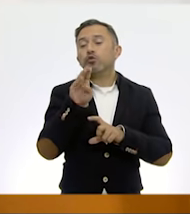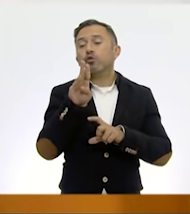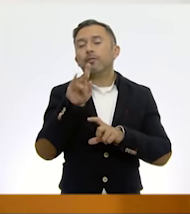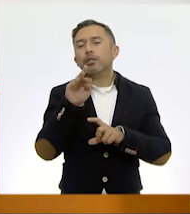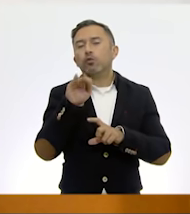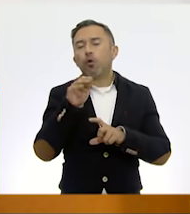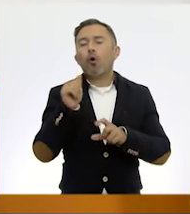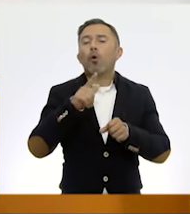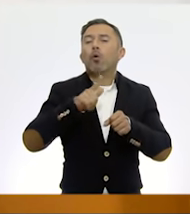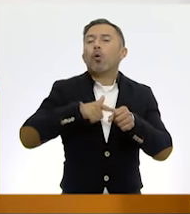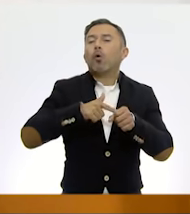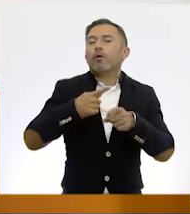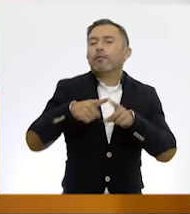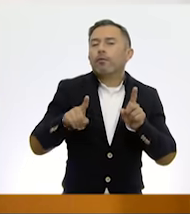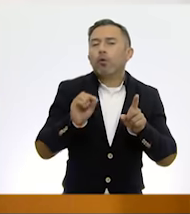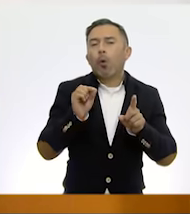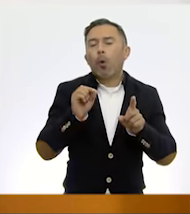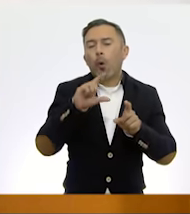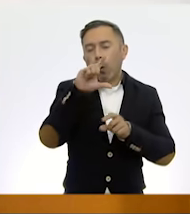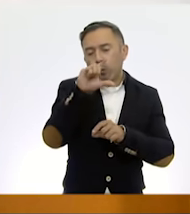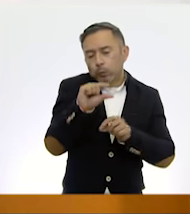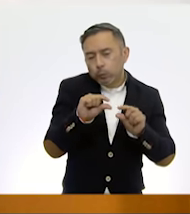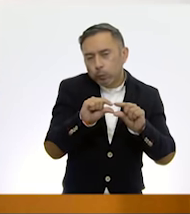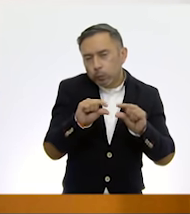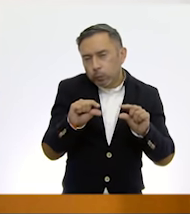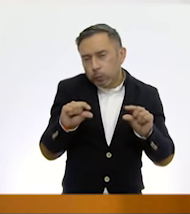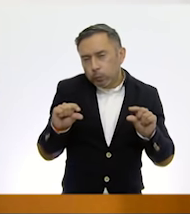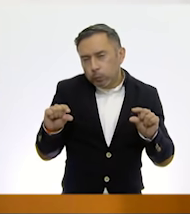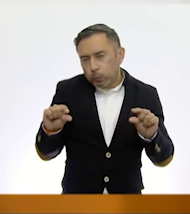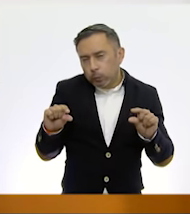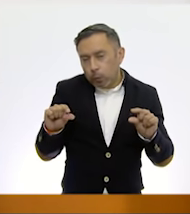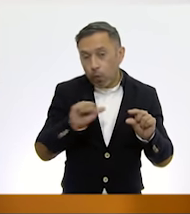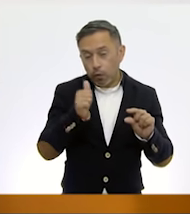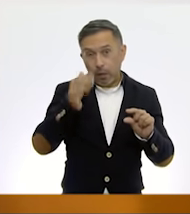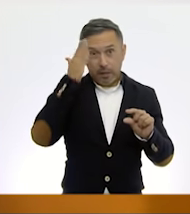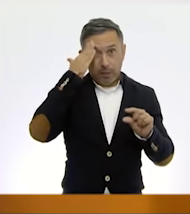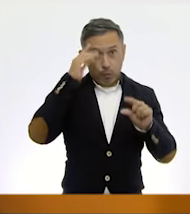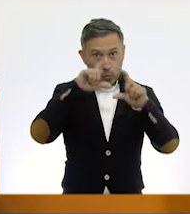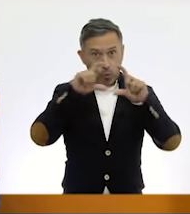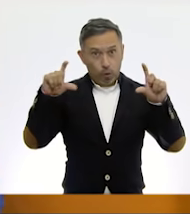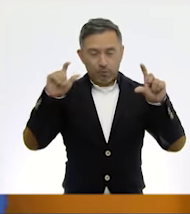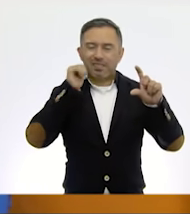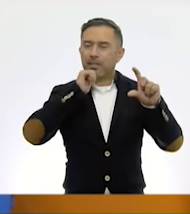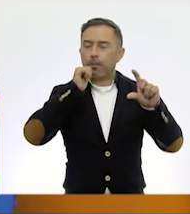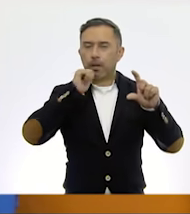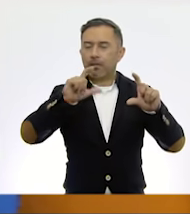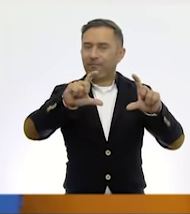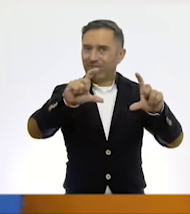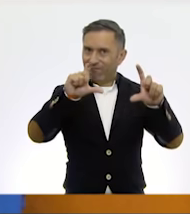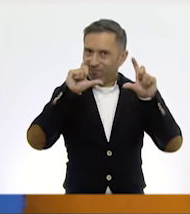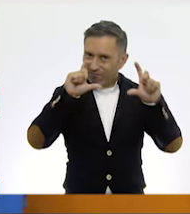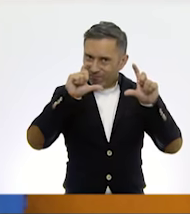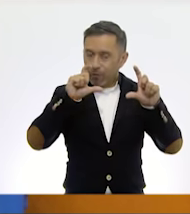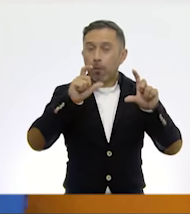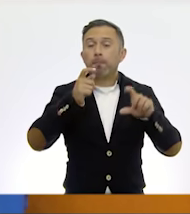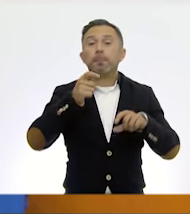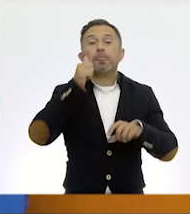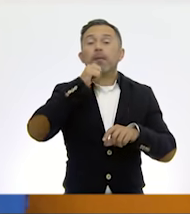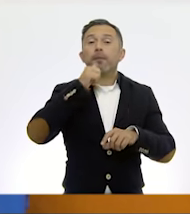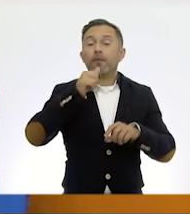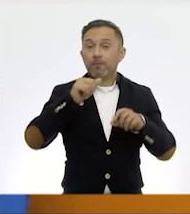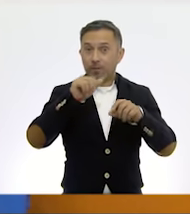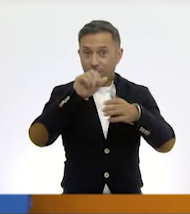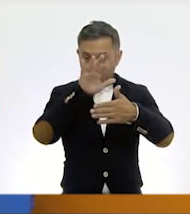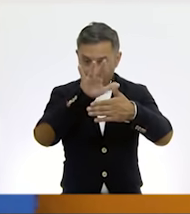con letras un poquito más grandes que las otras. Entonces, el título siempre lo vamos a encontrar, sobre todo en la primera parte de